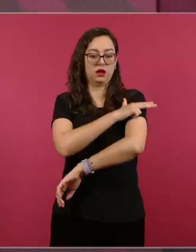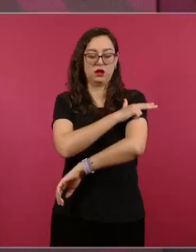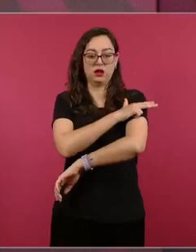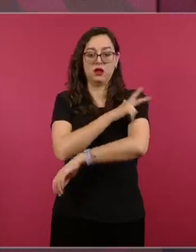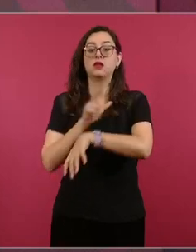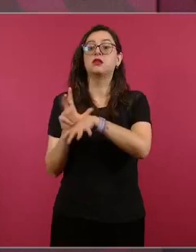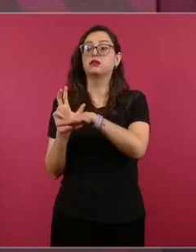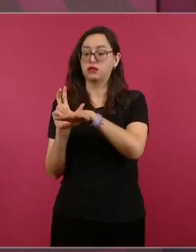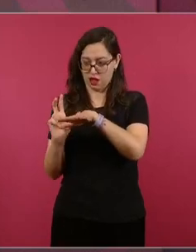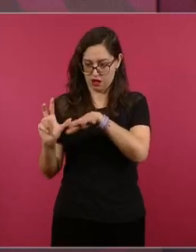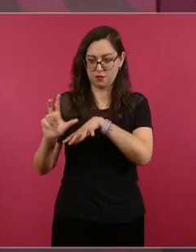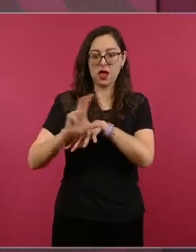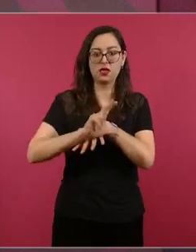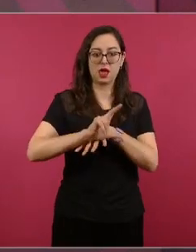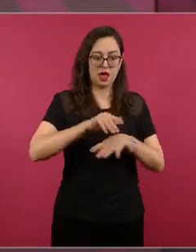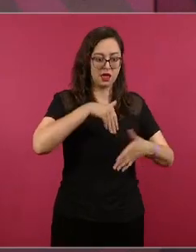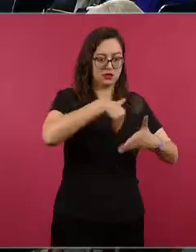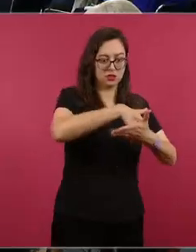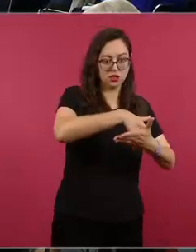del tren.